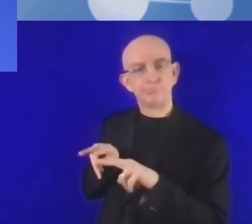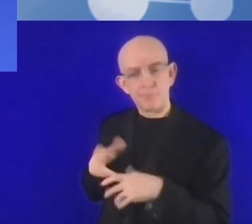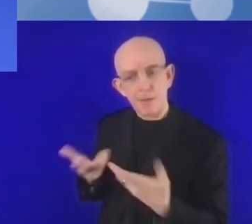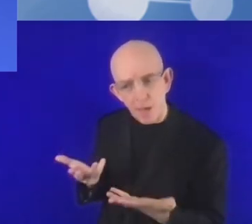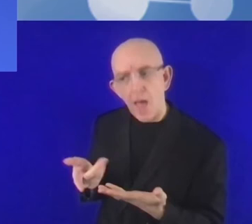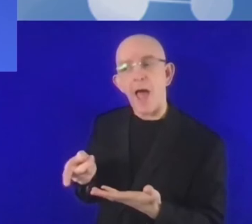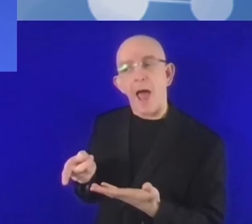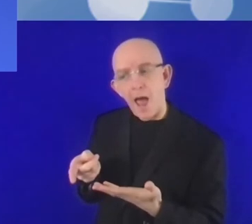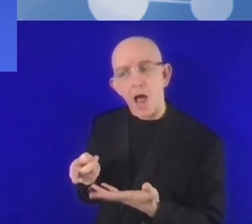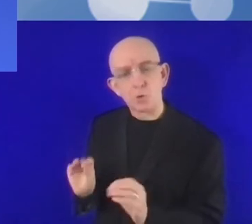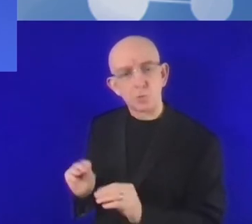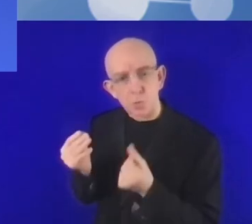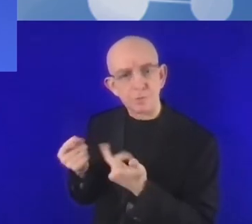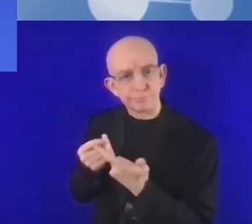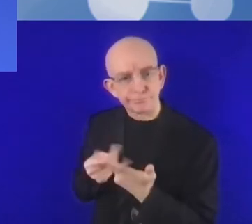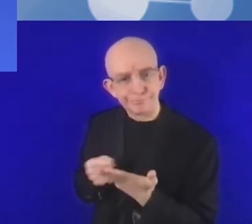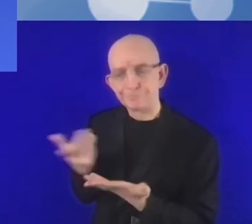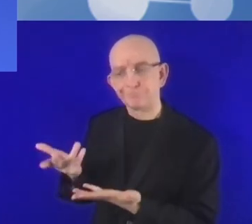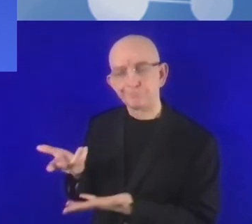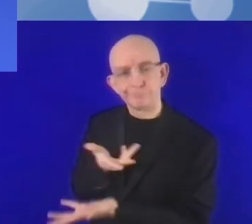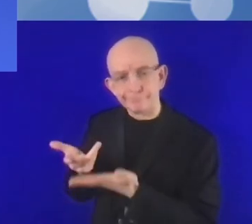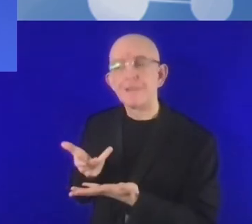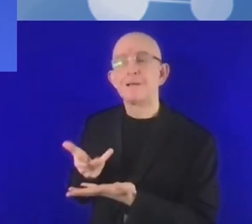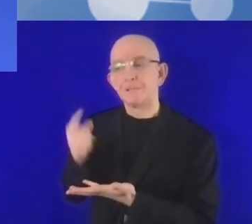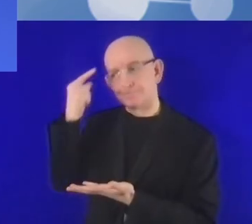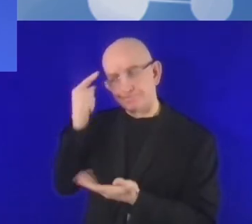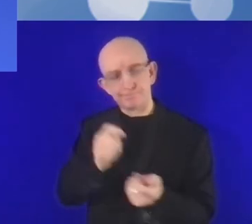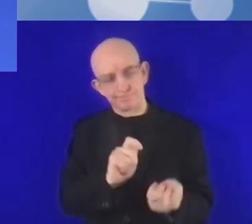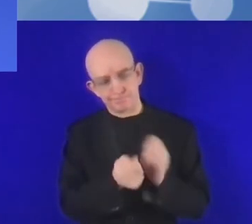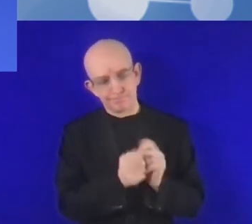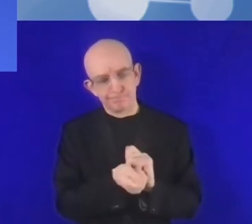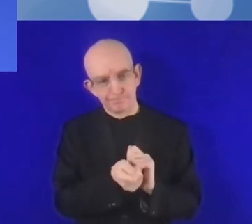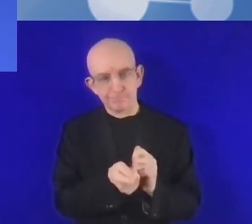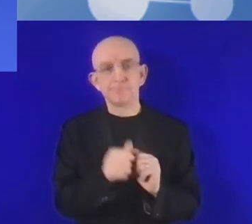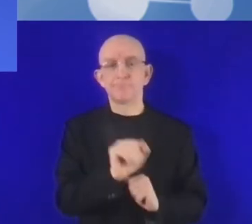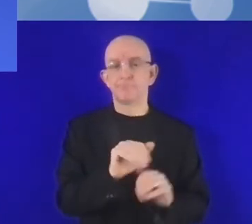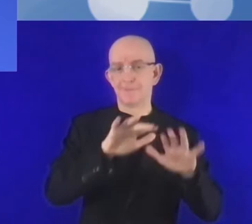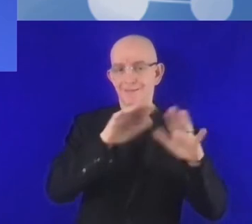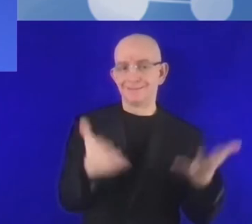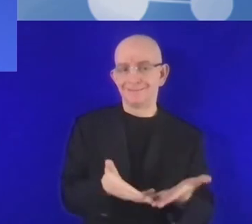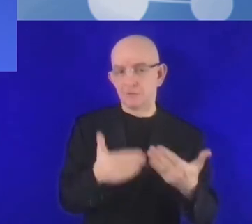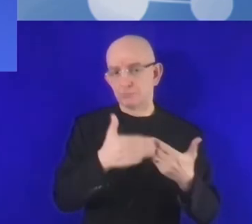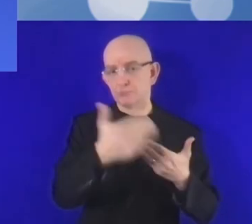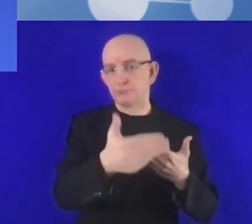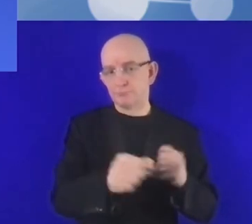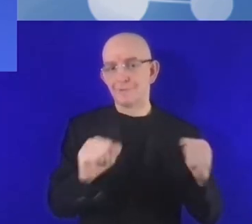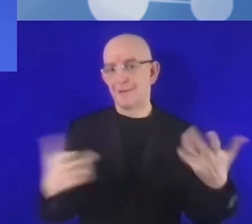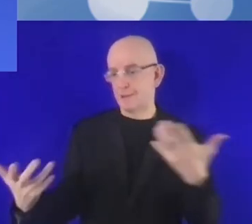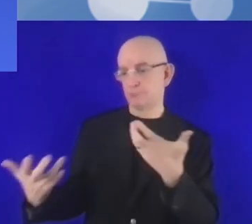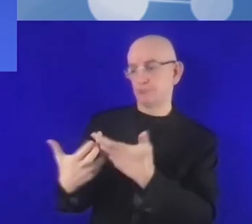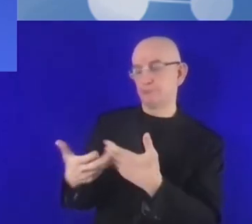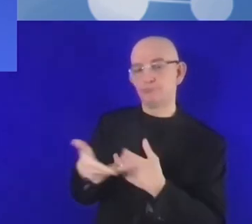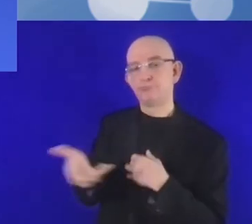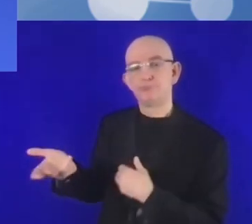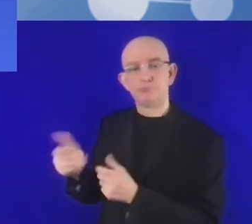Y este foro de los jóvenes ha suscitado mucho interés. Antes no sabíamos cómo se iba a recibir esta idea,